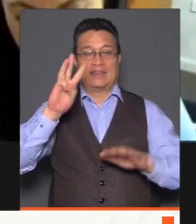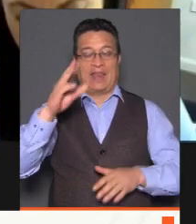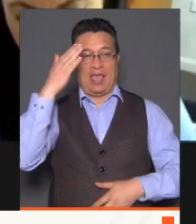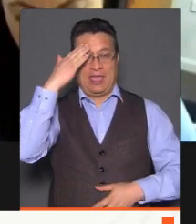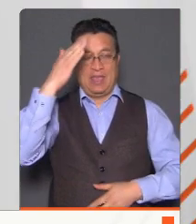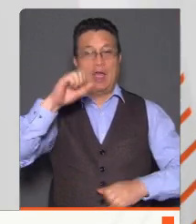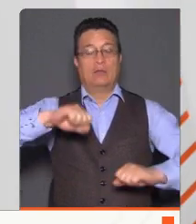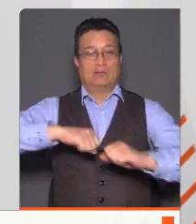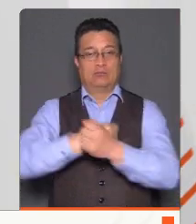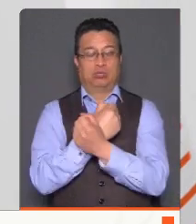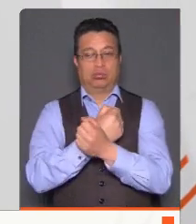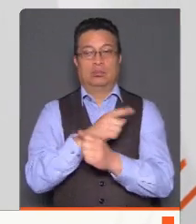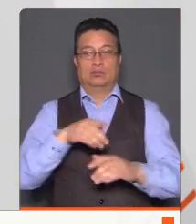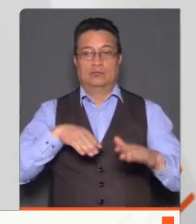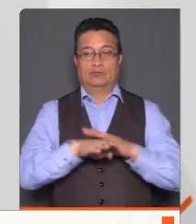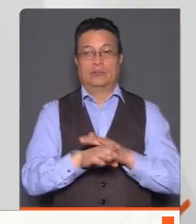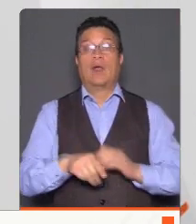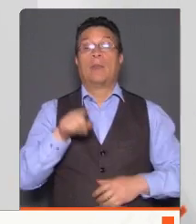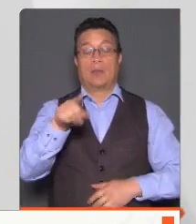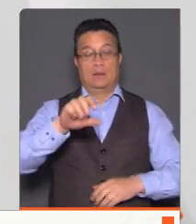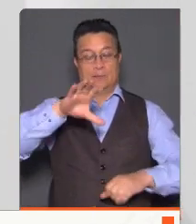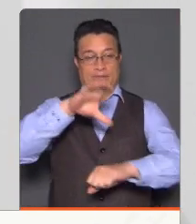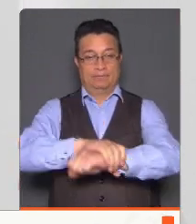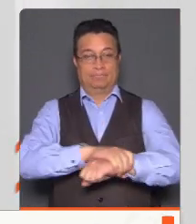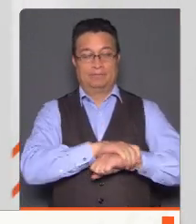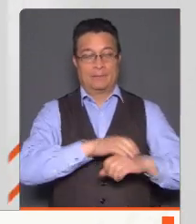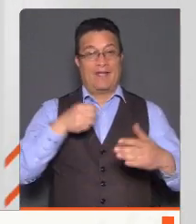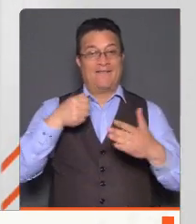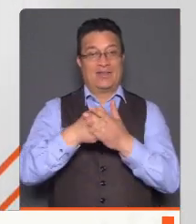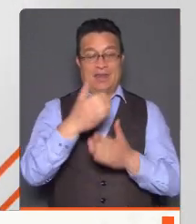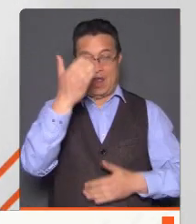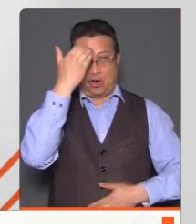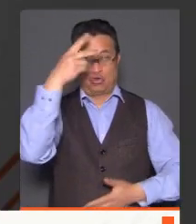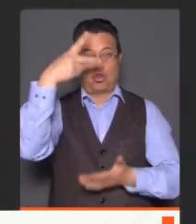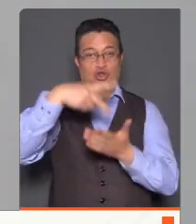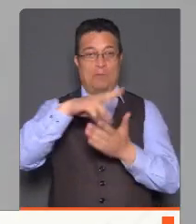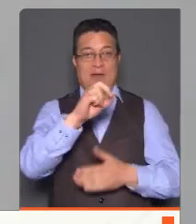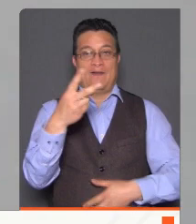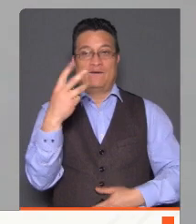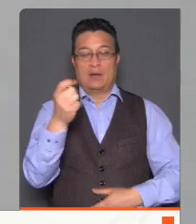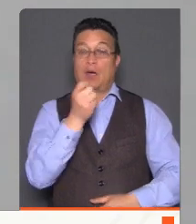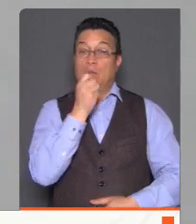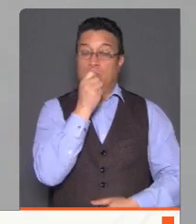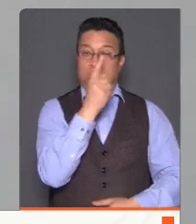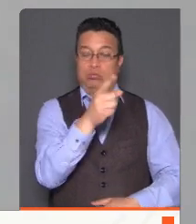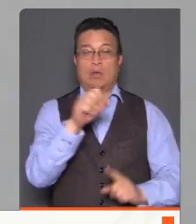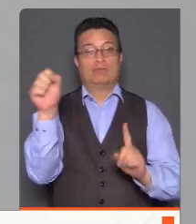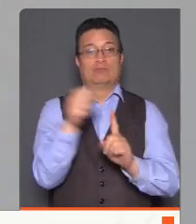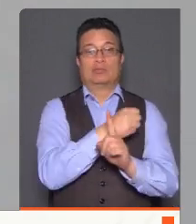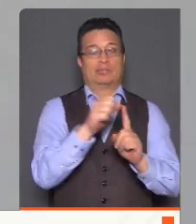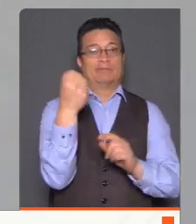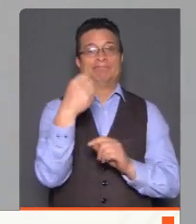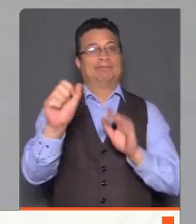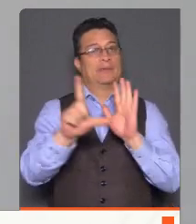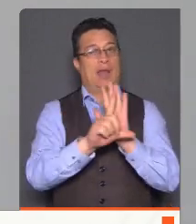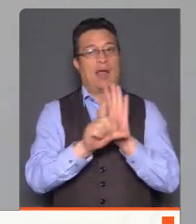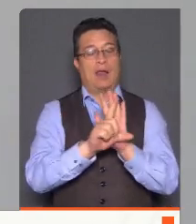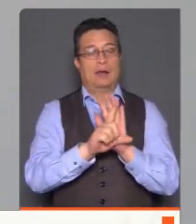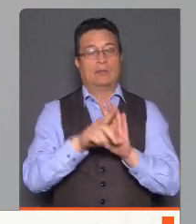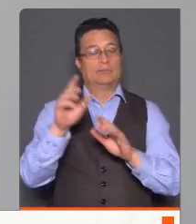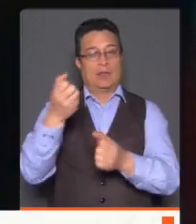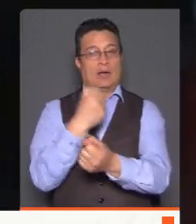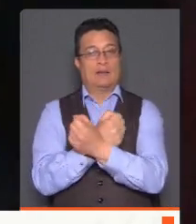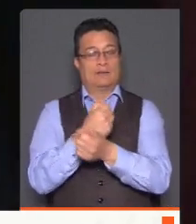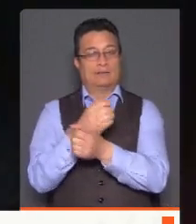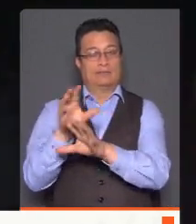mayor en su grado medio. Maturana fue detenido a fines de agosto de 2020 y se le imputó el delito de apremios ilegítimos. Fue separado de las filas de